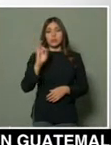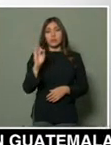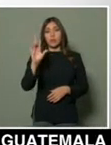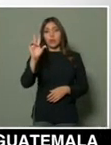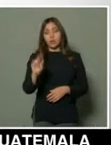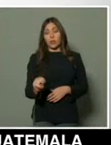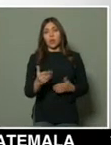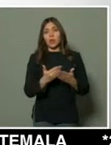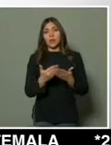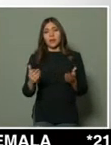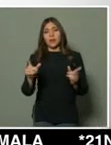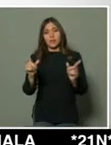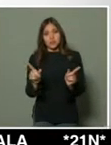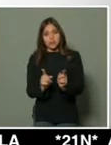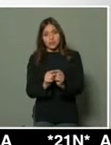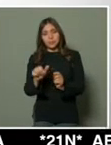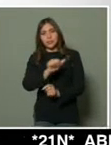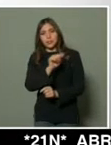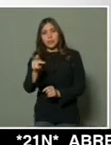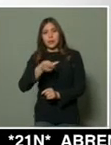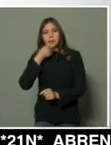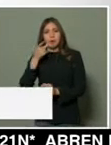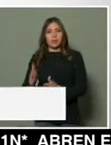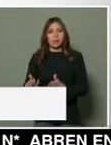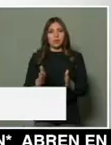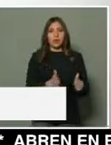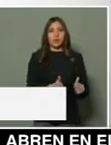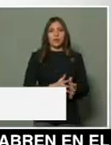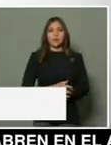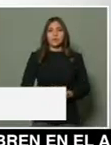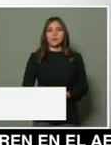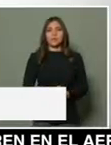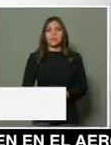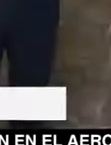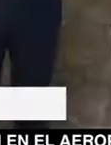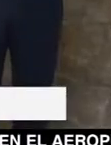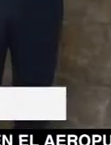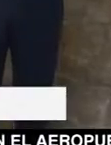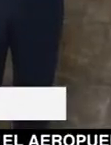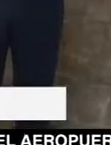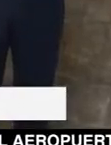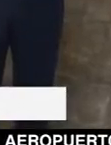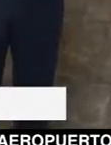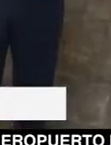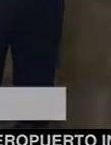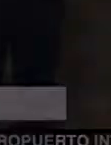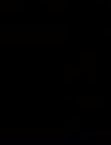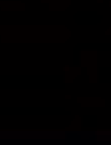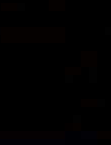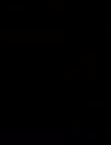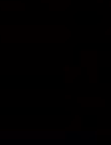jóvenes, rescatar centros comunitarios y culturales, construcción de planteles educativos. María José Valencia, 21 Noticias.